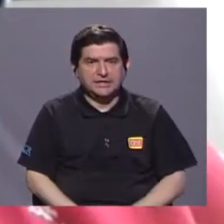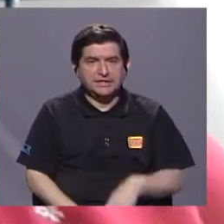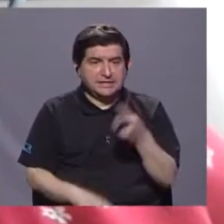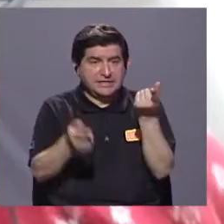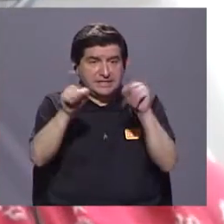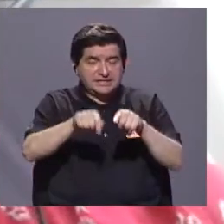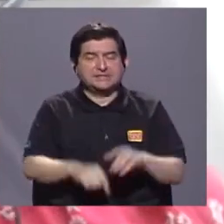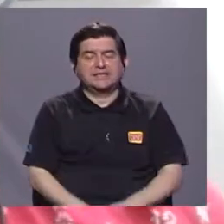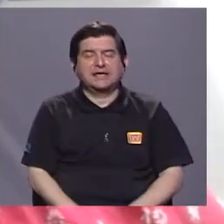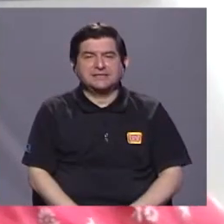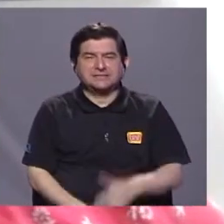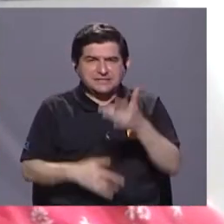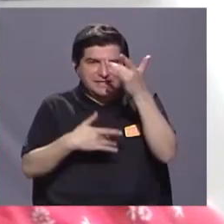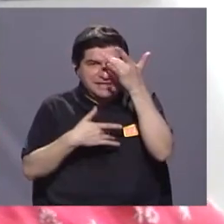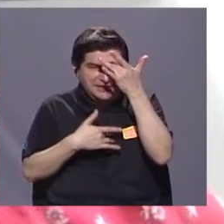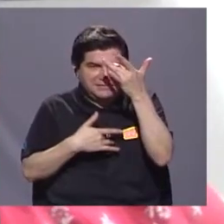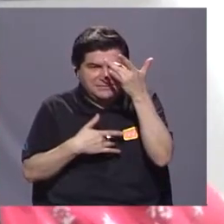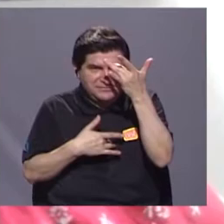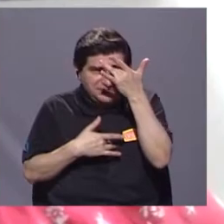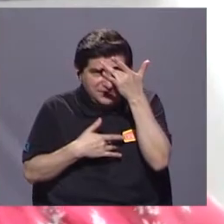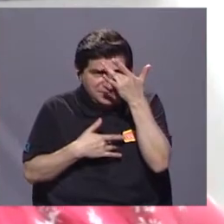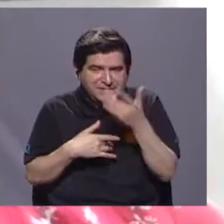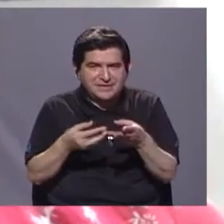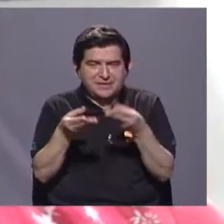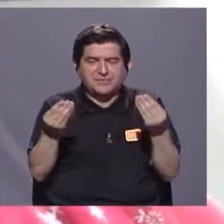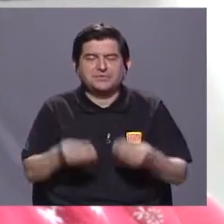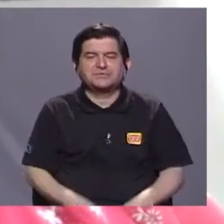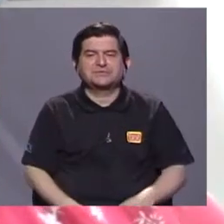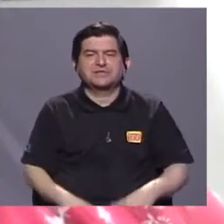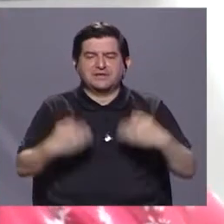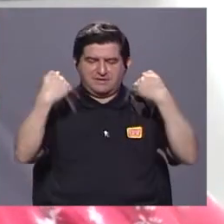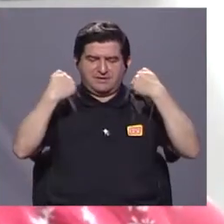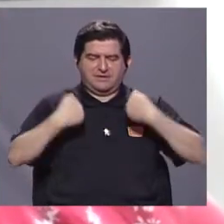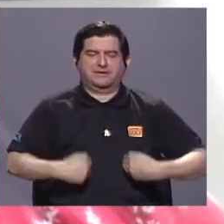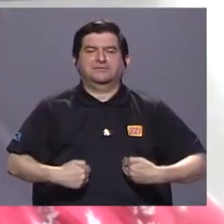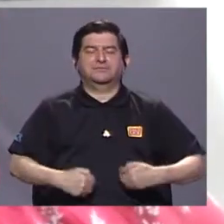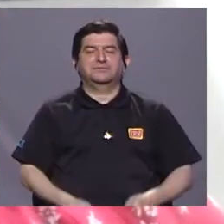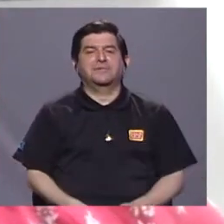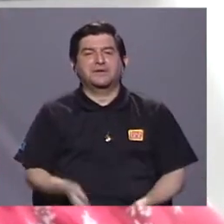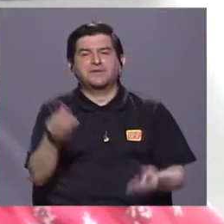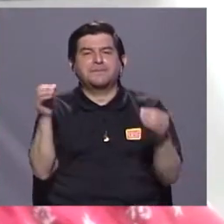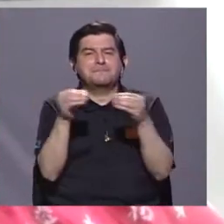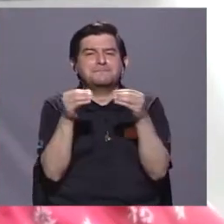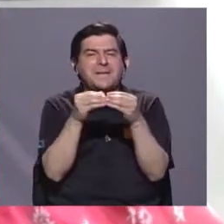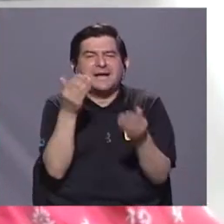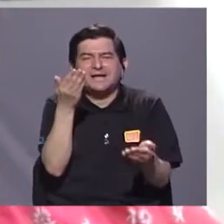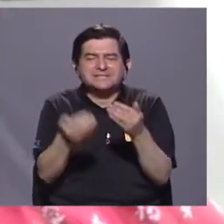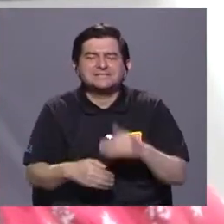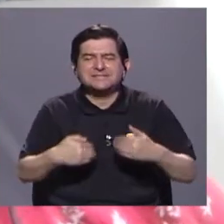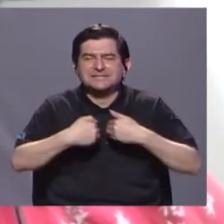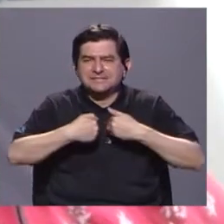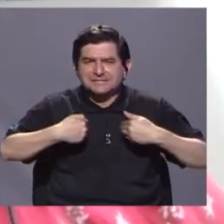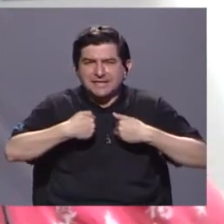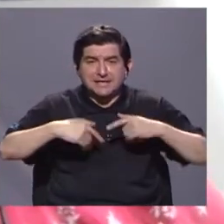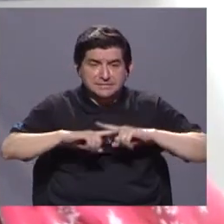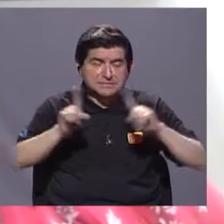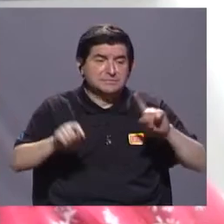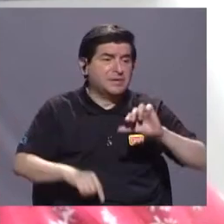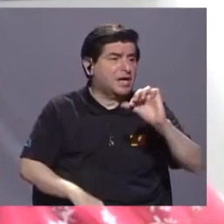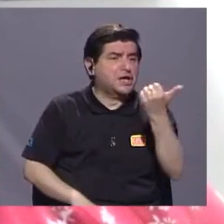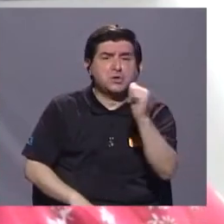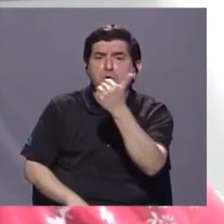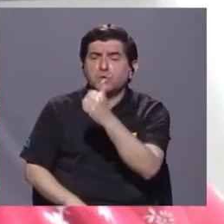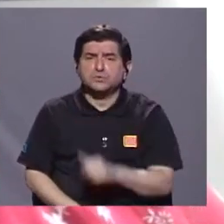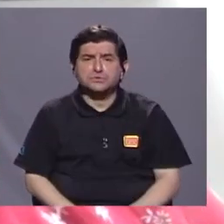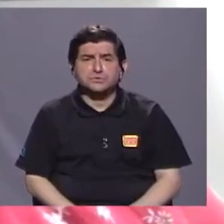patógenos hasta que causen daño al ser humano y un poquito más en animales pero el resto son